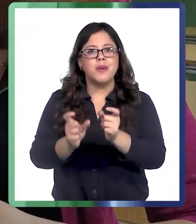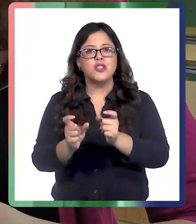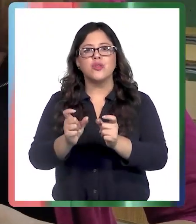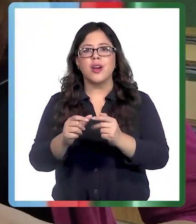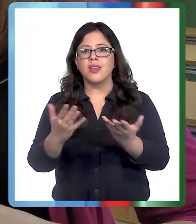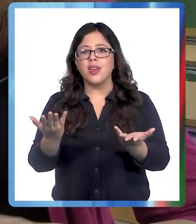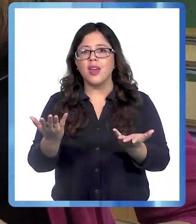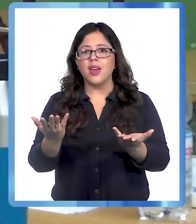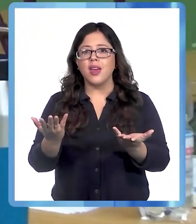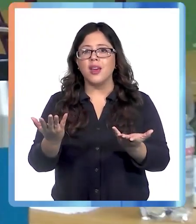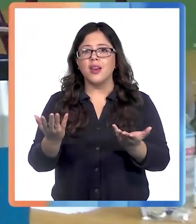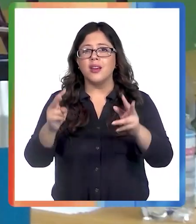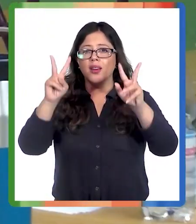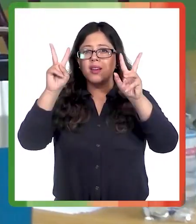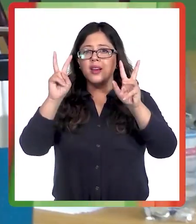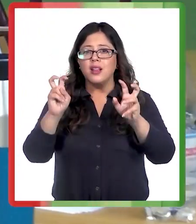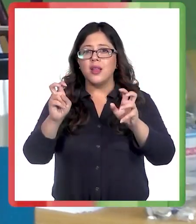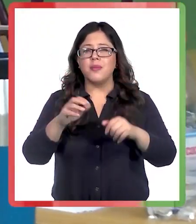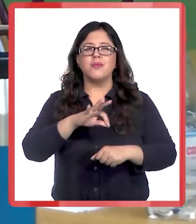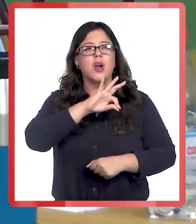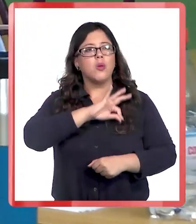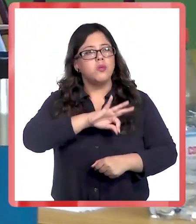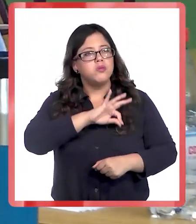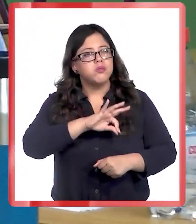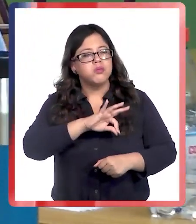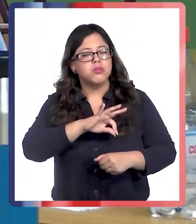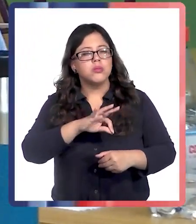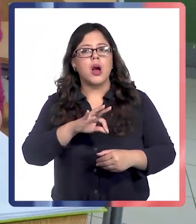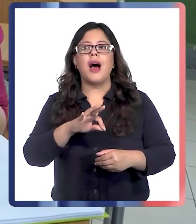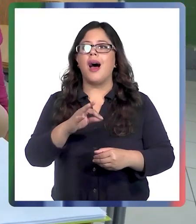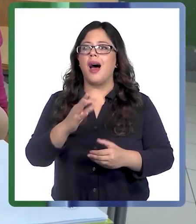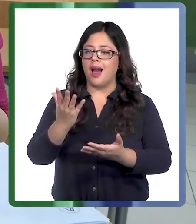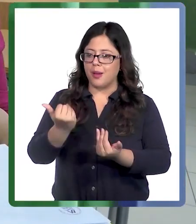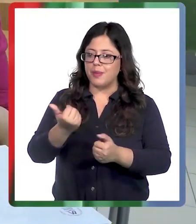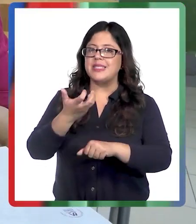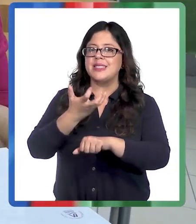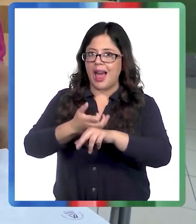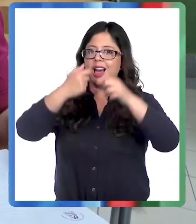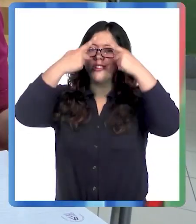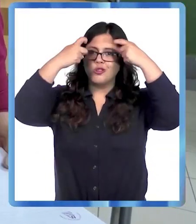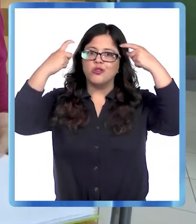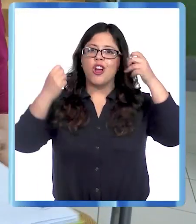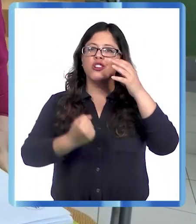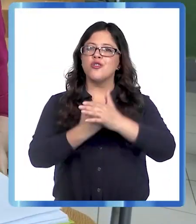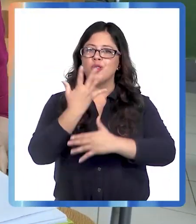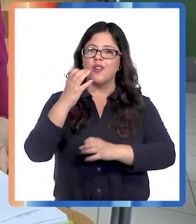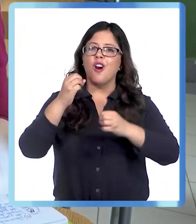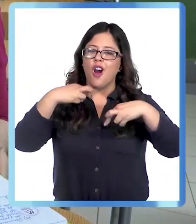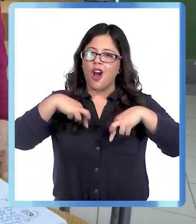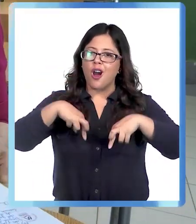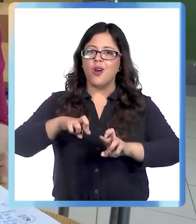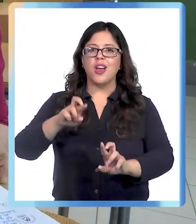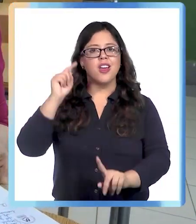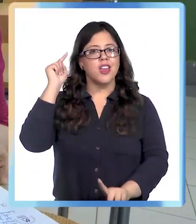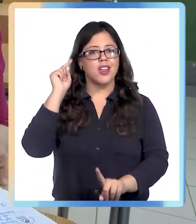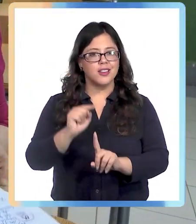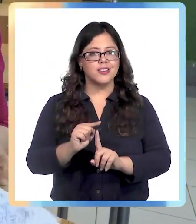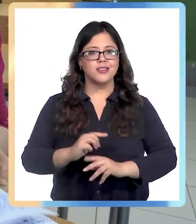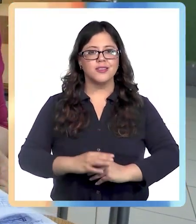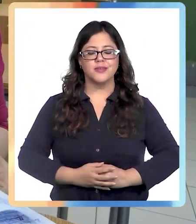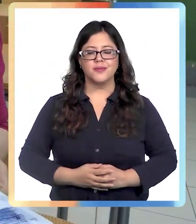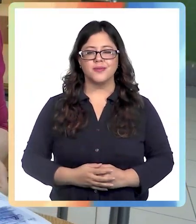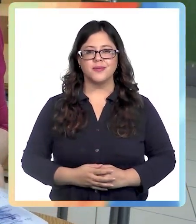muy lejos de aceptar la sentencia de la jubilación, se llenan de esperanzas, sueños y nuevas metas.